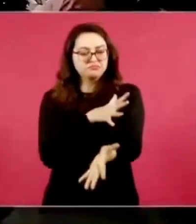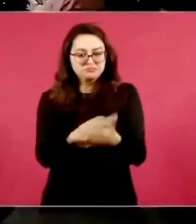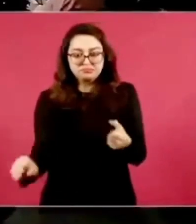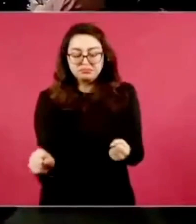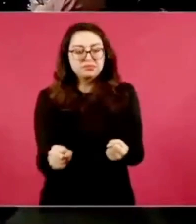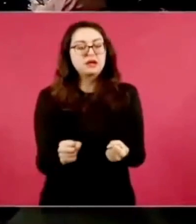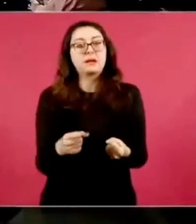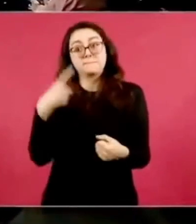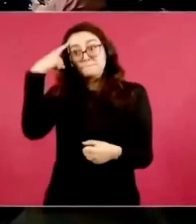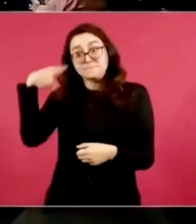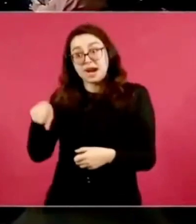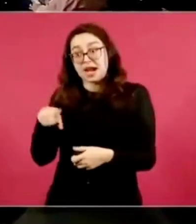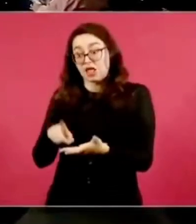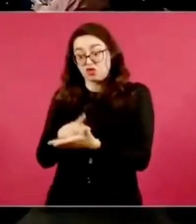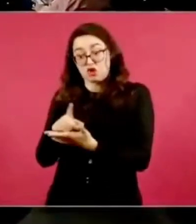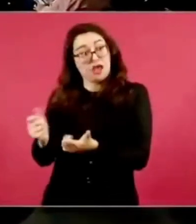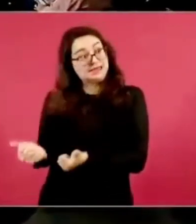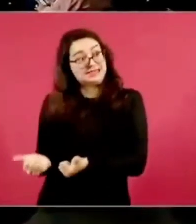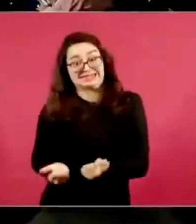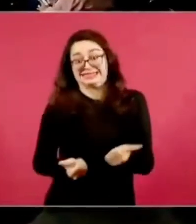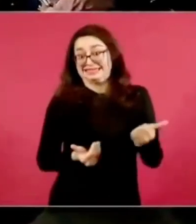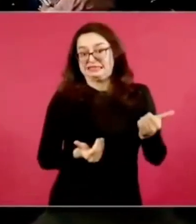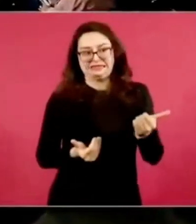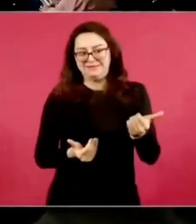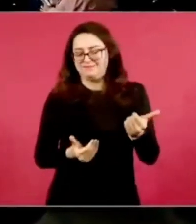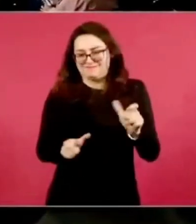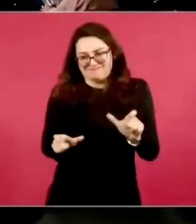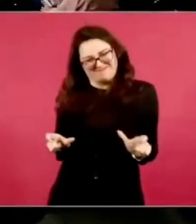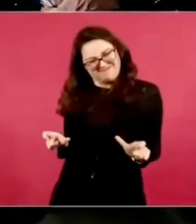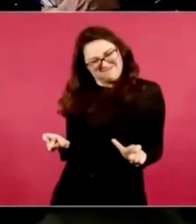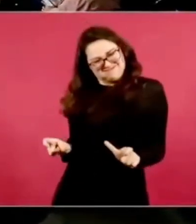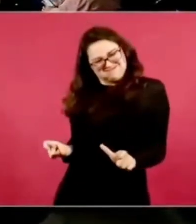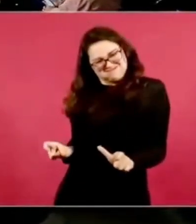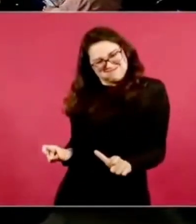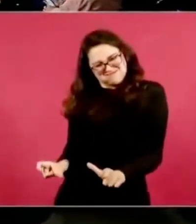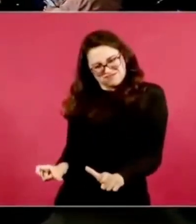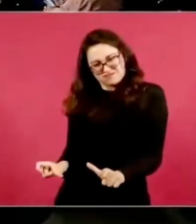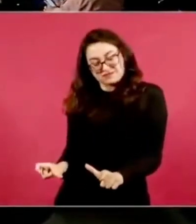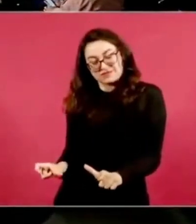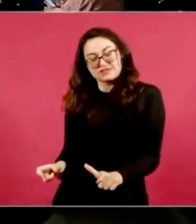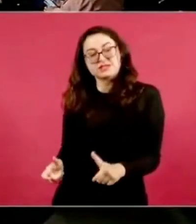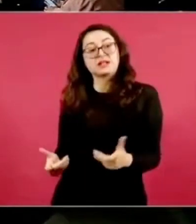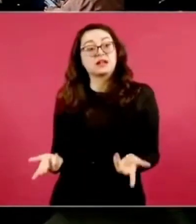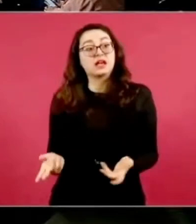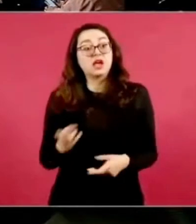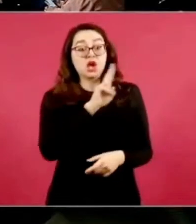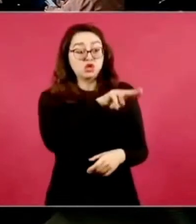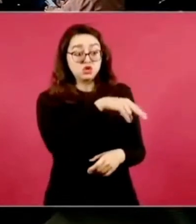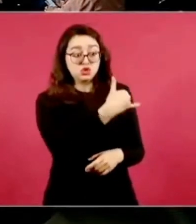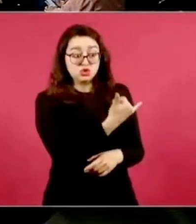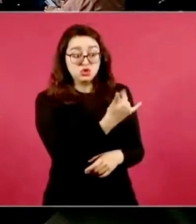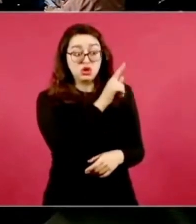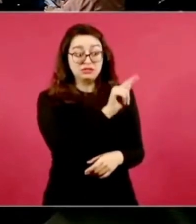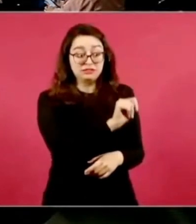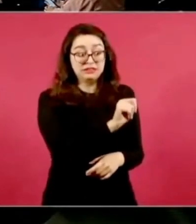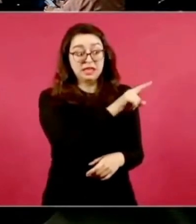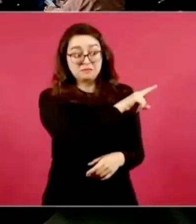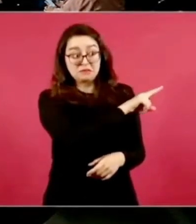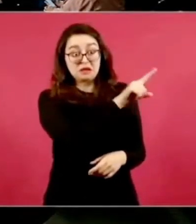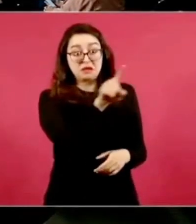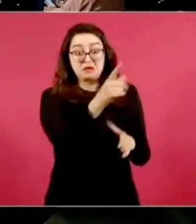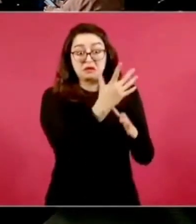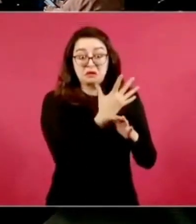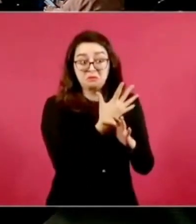para que no llegue la droga. Y muy contrario de lo que dice el New York Times, todos estos